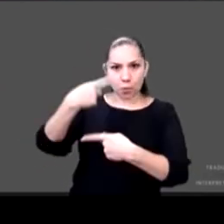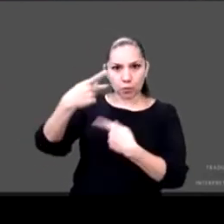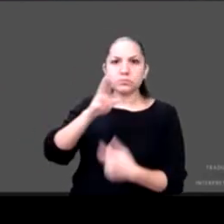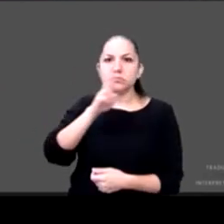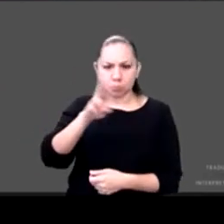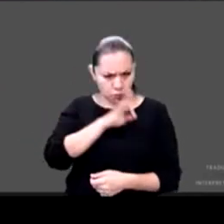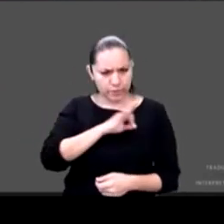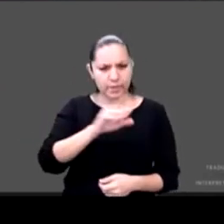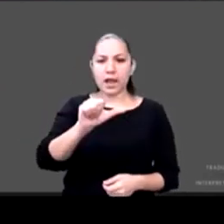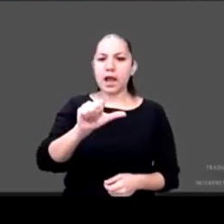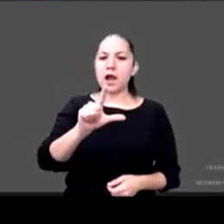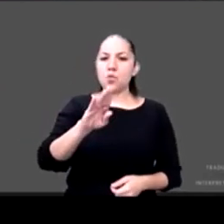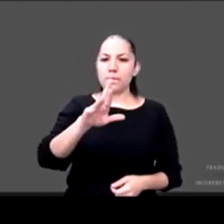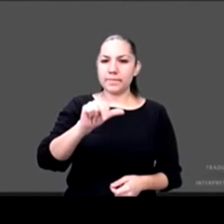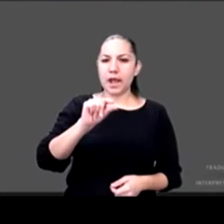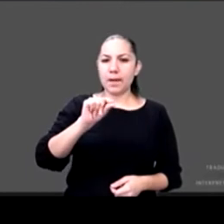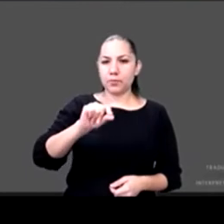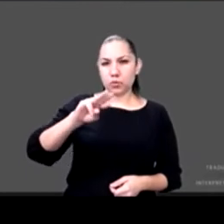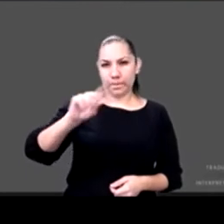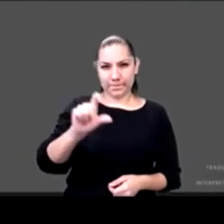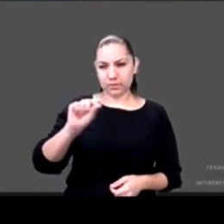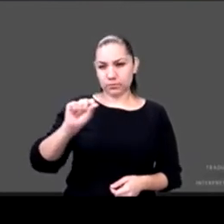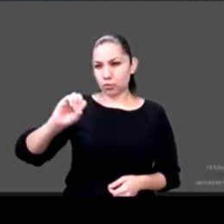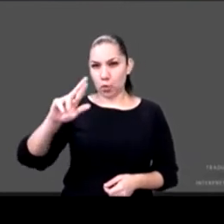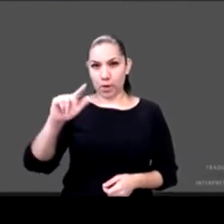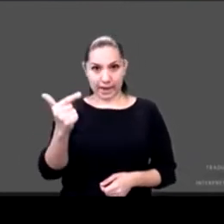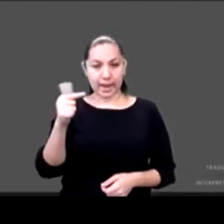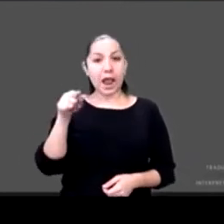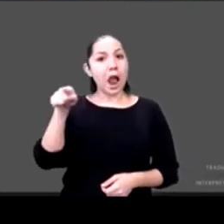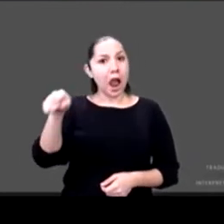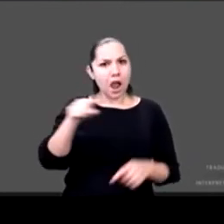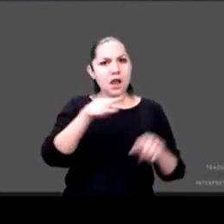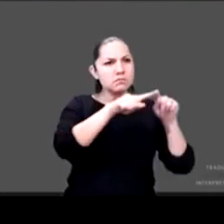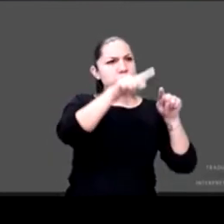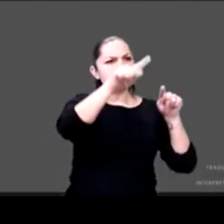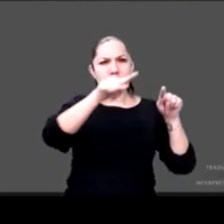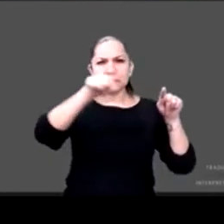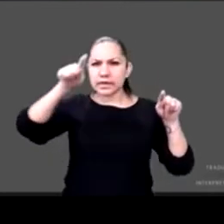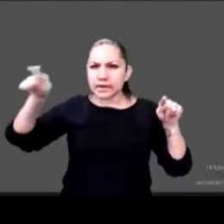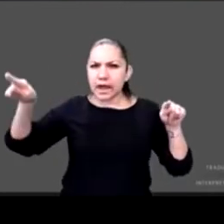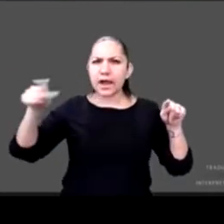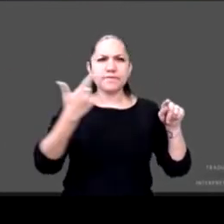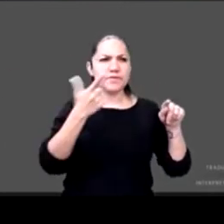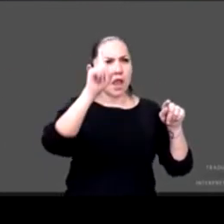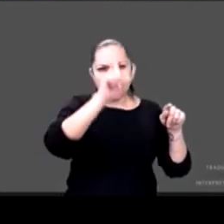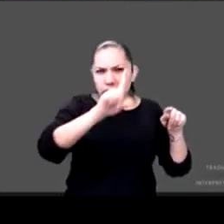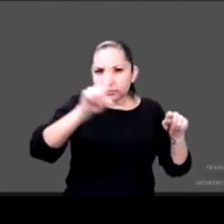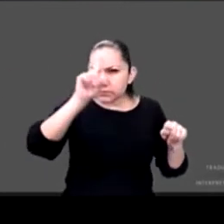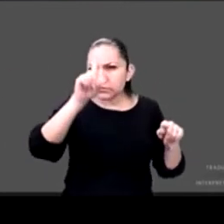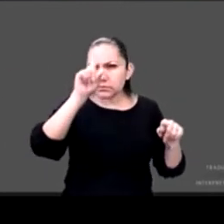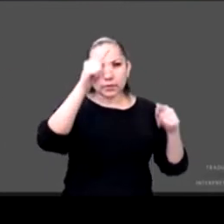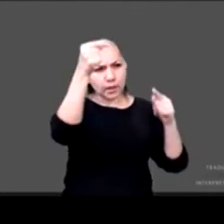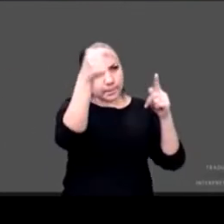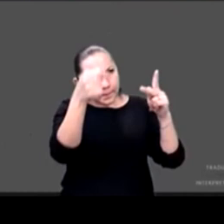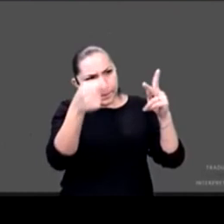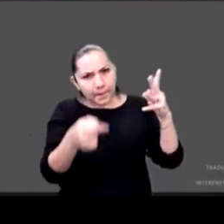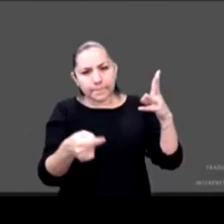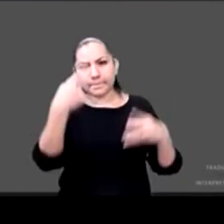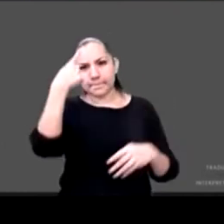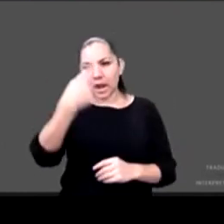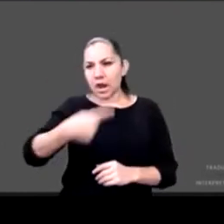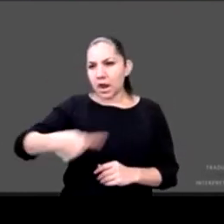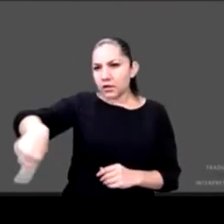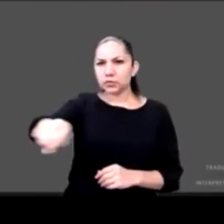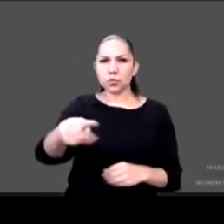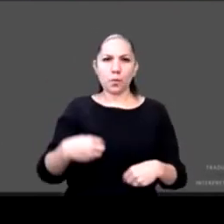alumbramx.org podrás ver los gráficos, todas las herramientas también de prevención que hemos creado para todos ustedes.